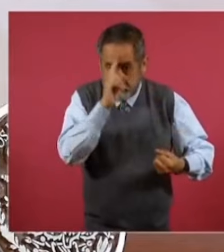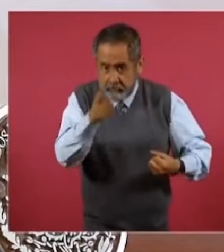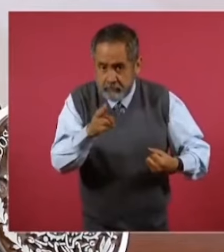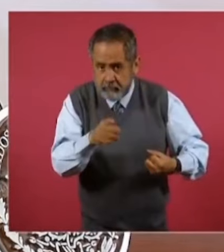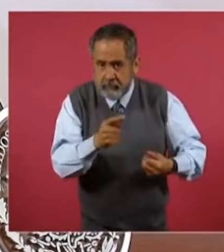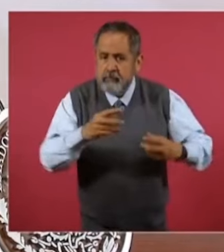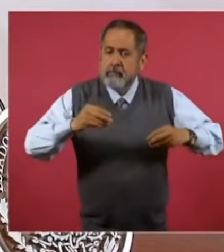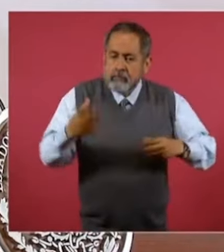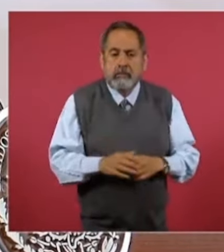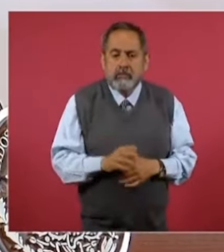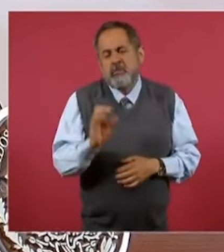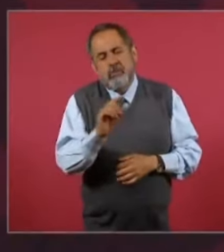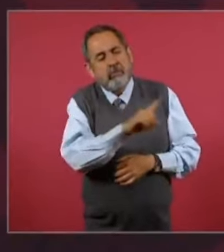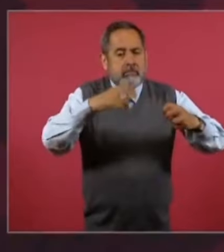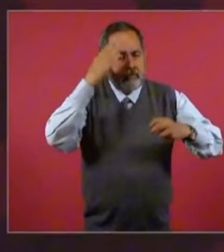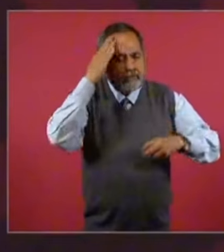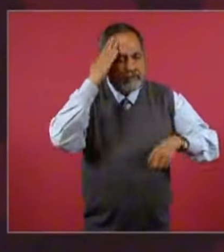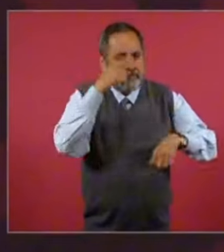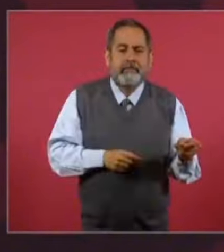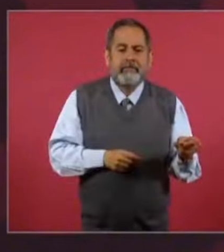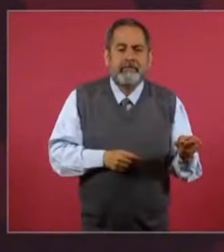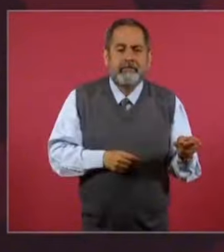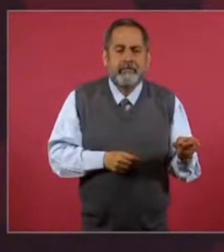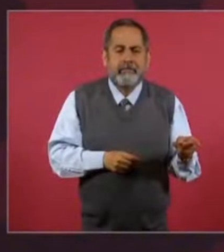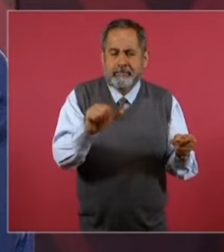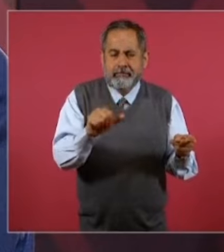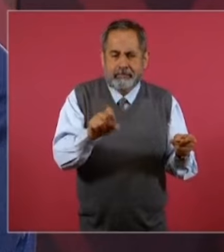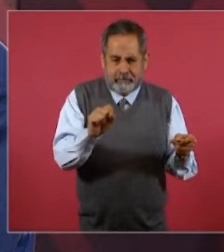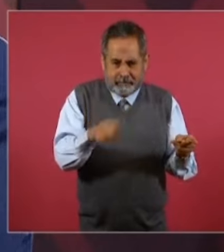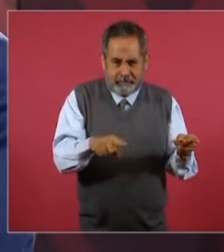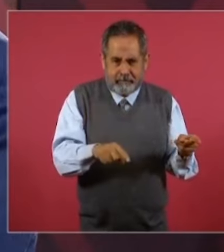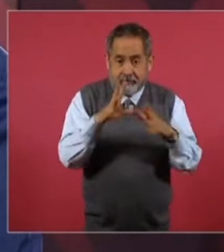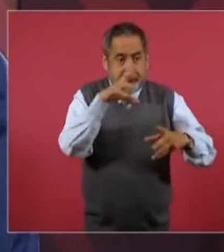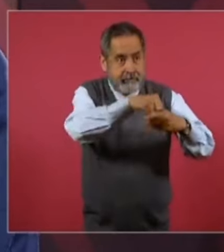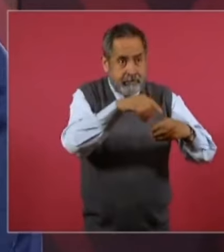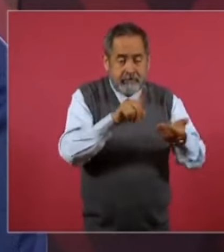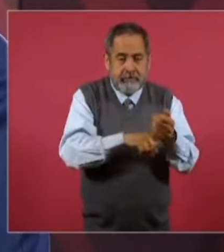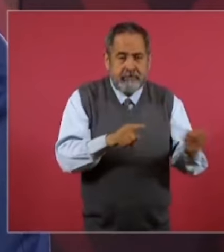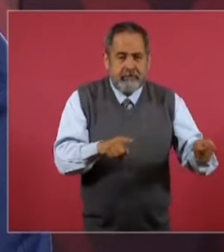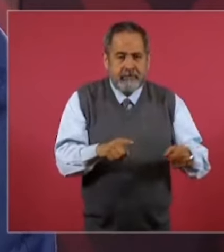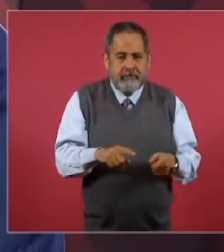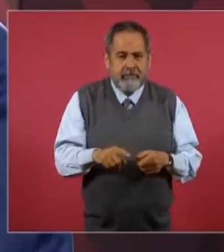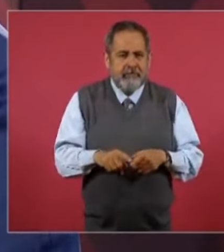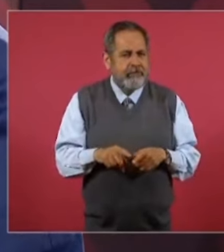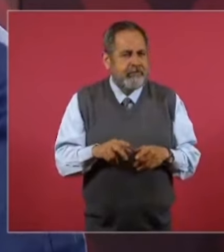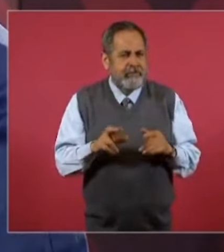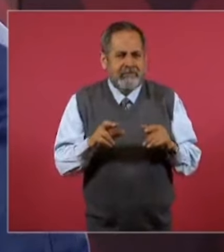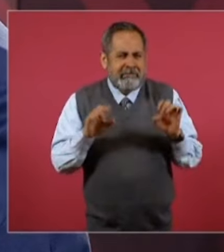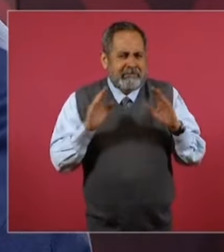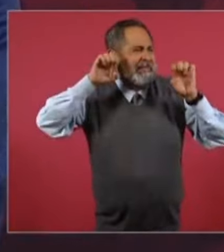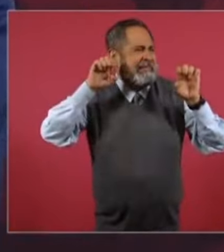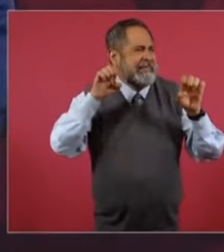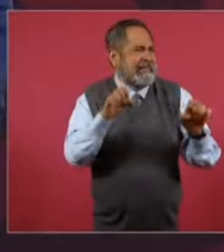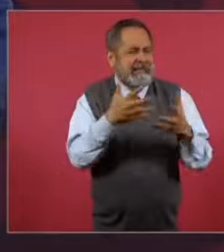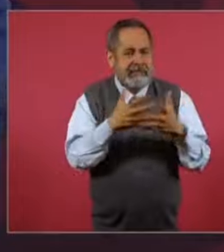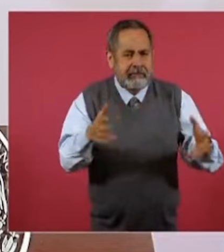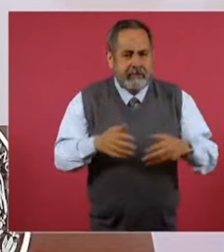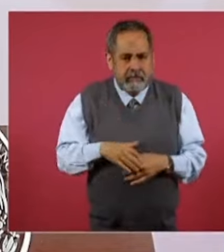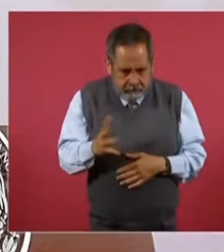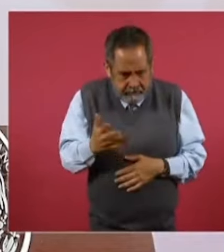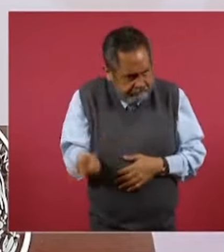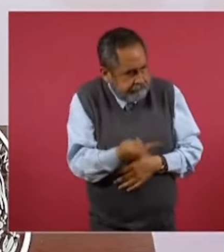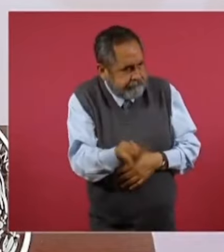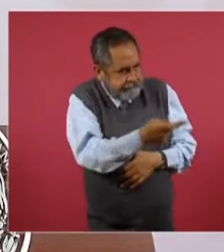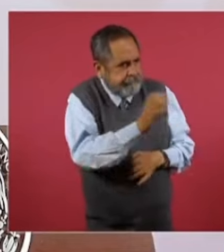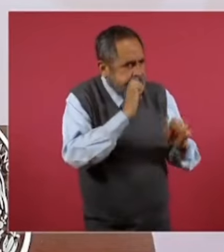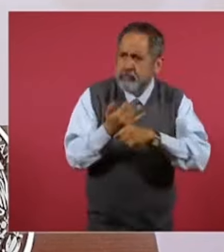al otro ministro que es su asesor, Carrancá, porque fue en su casa, una residencia en Las Lomas. ¿Por qué no les preguntan?